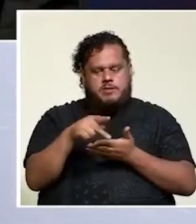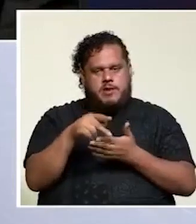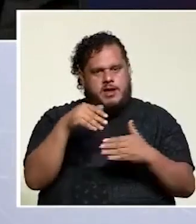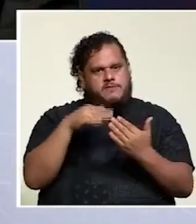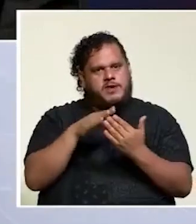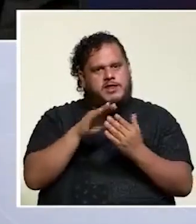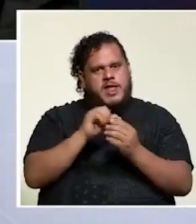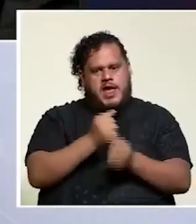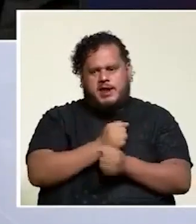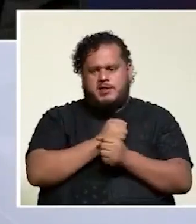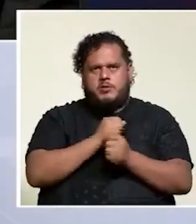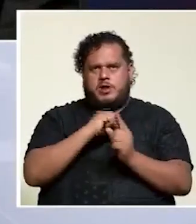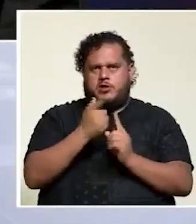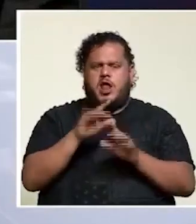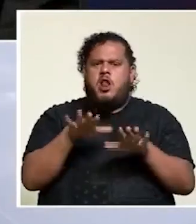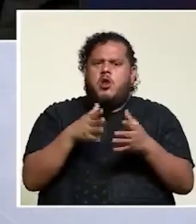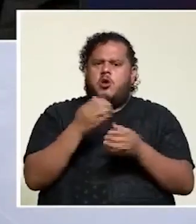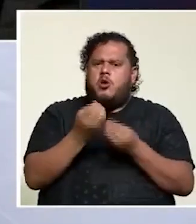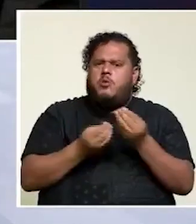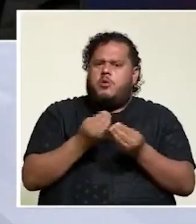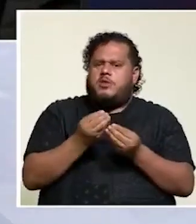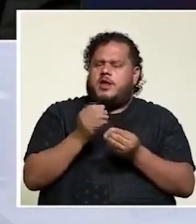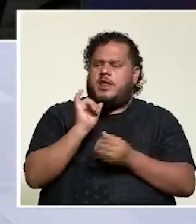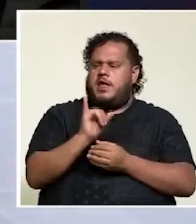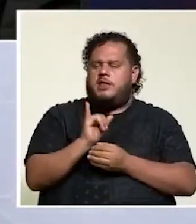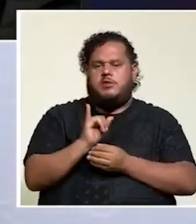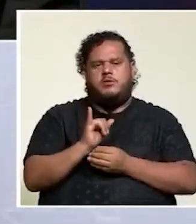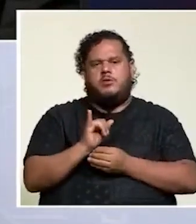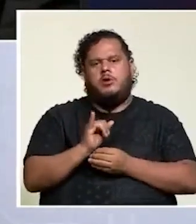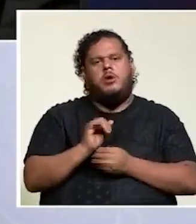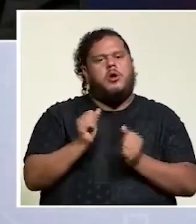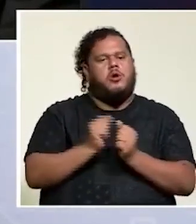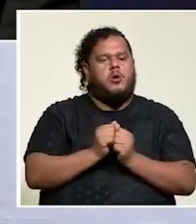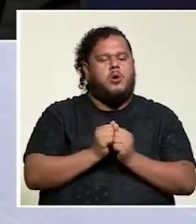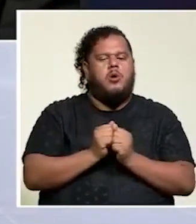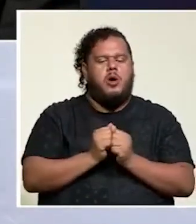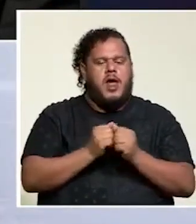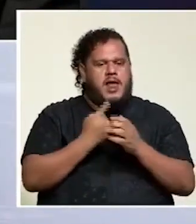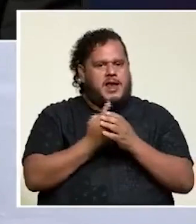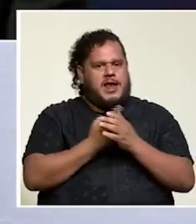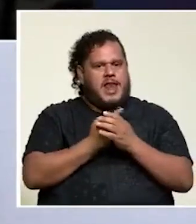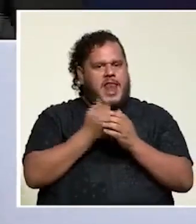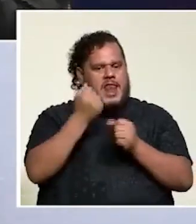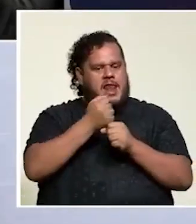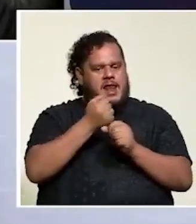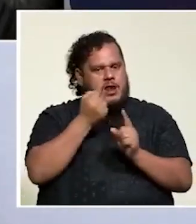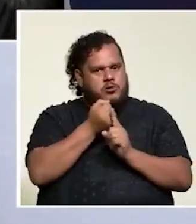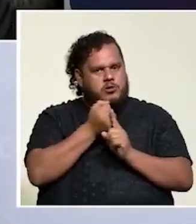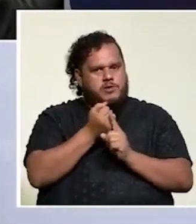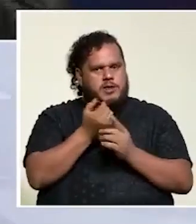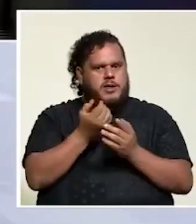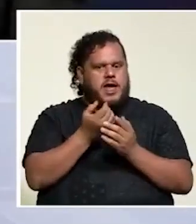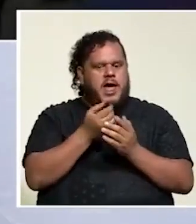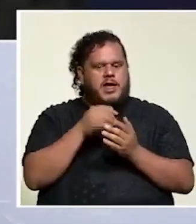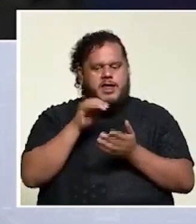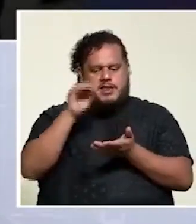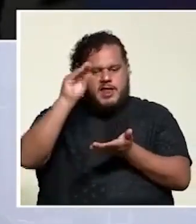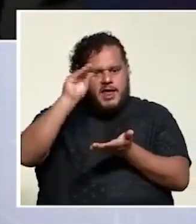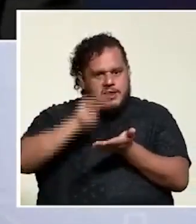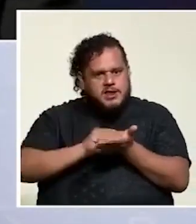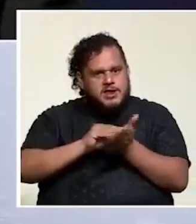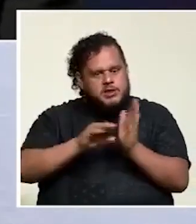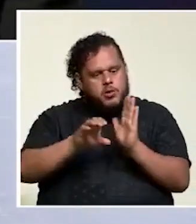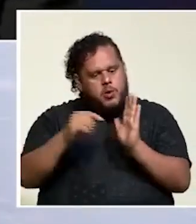seguridad social. ¿Cómo hacer eso con la autonomía ratificada constitucionalmente y por